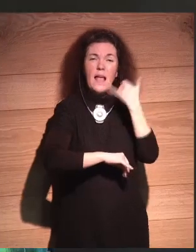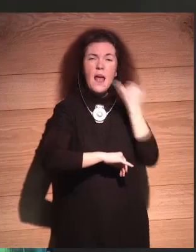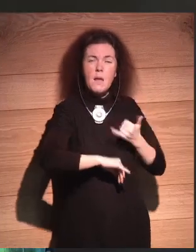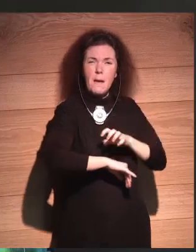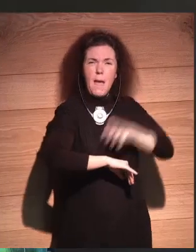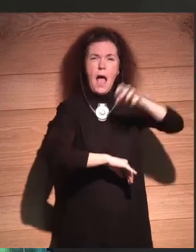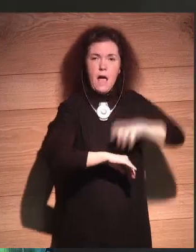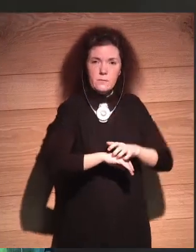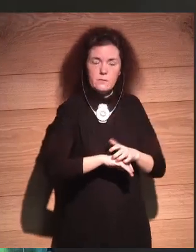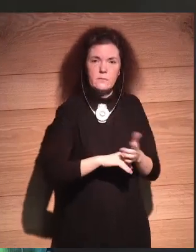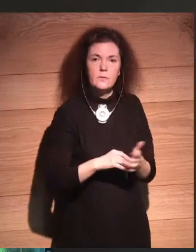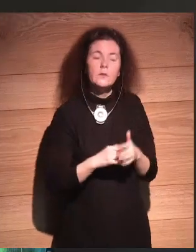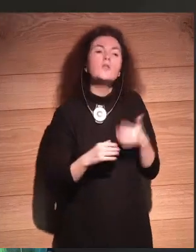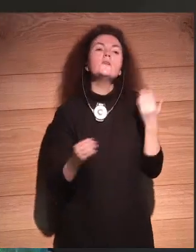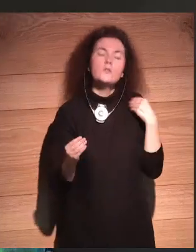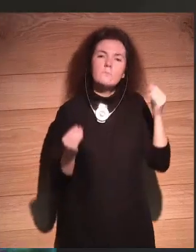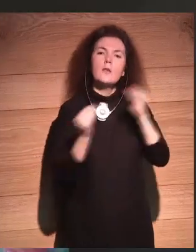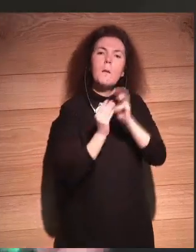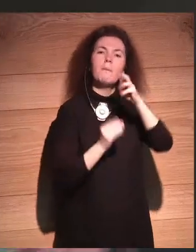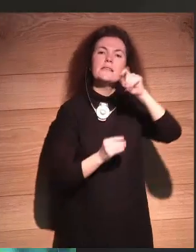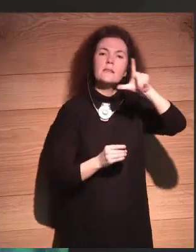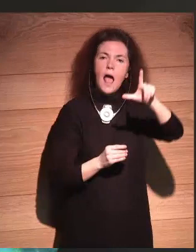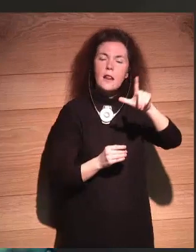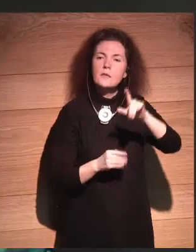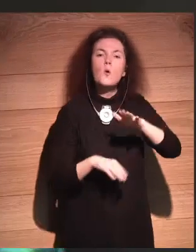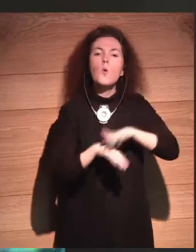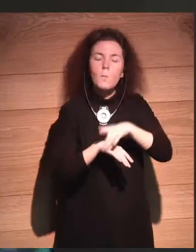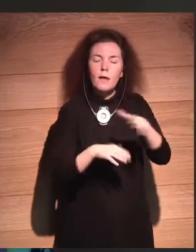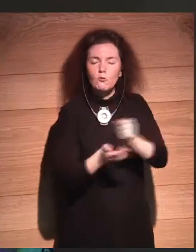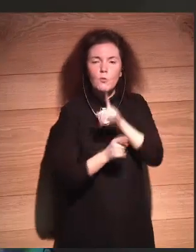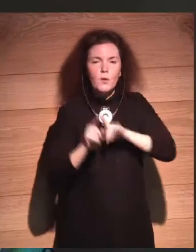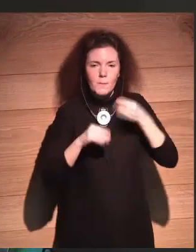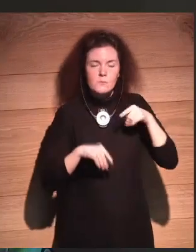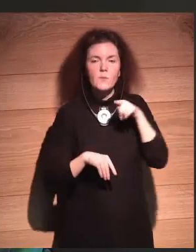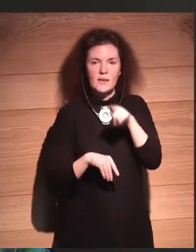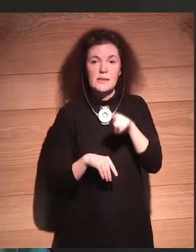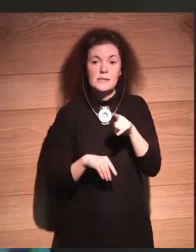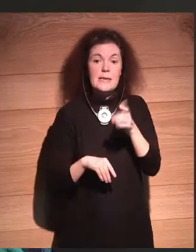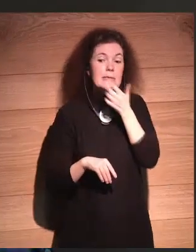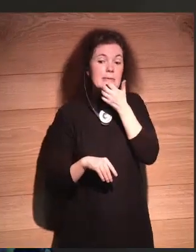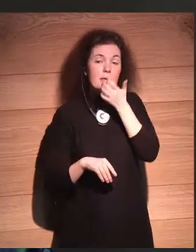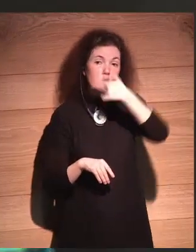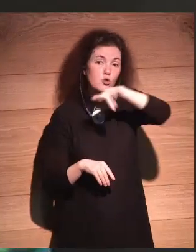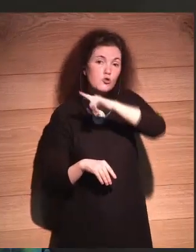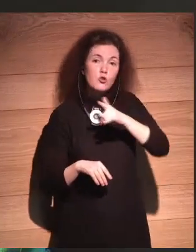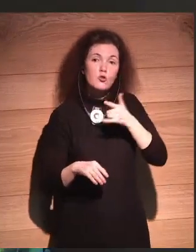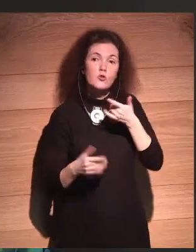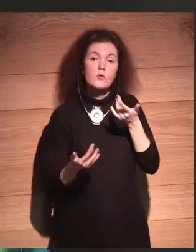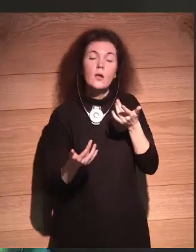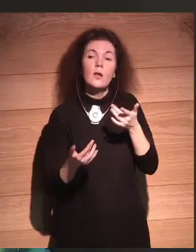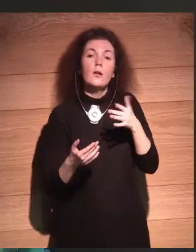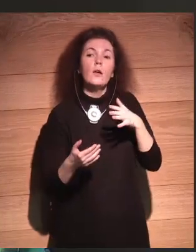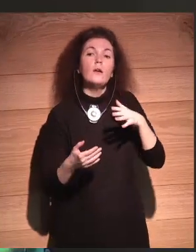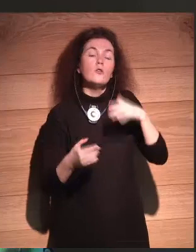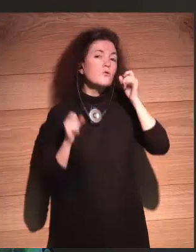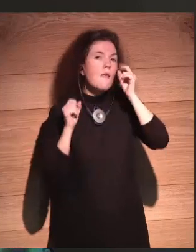Pascal. Creo que eso es el origen de todos nuestros problemas. Si no somos capaces de relacionar todo esto de una